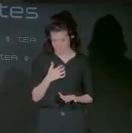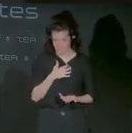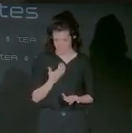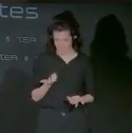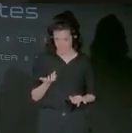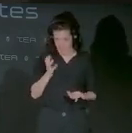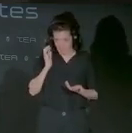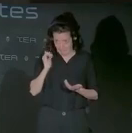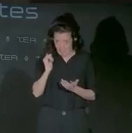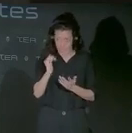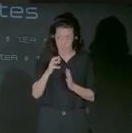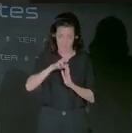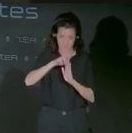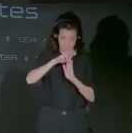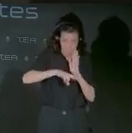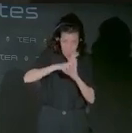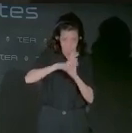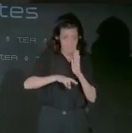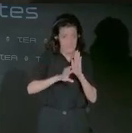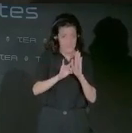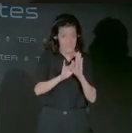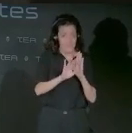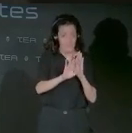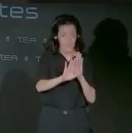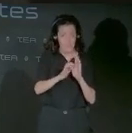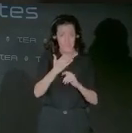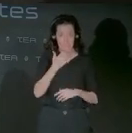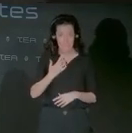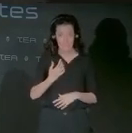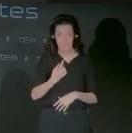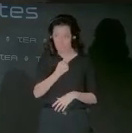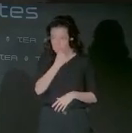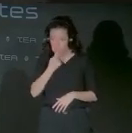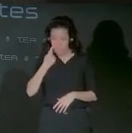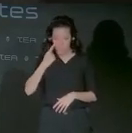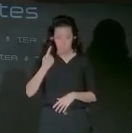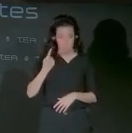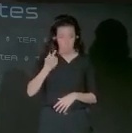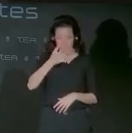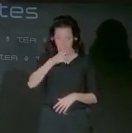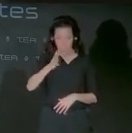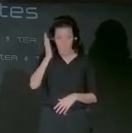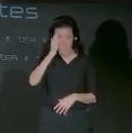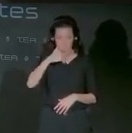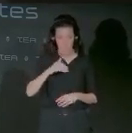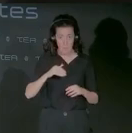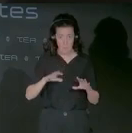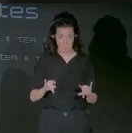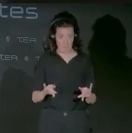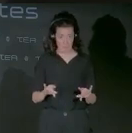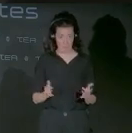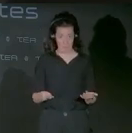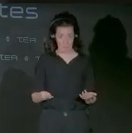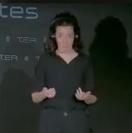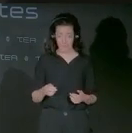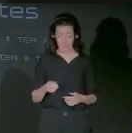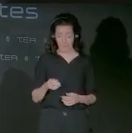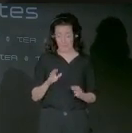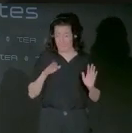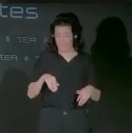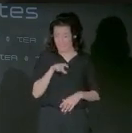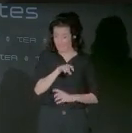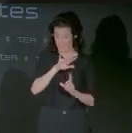Entonces, si nadie que está dentro y lo está viendo y es testigo lo denuncia, no se hace nada. Esto va a pasar parecido, o sea, si, claro, dentro